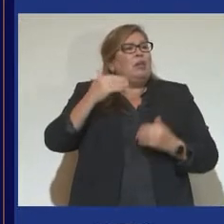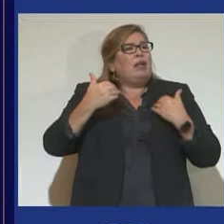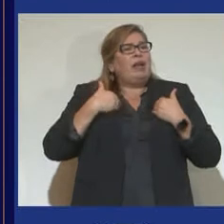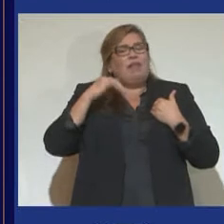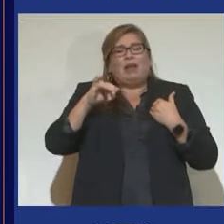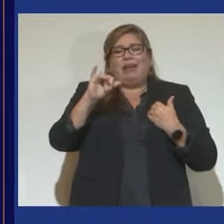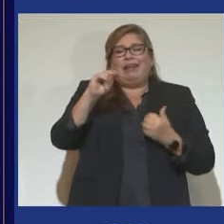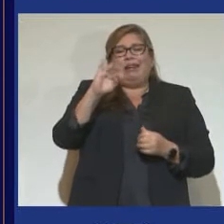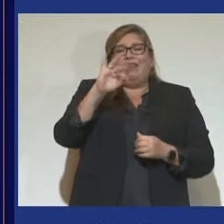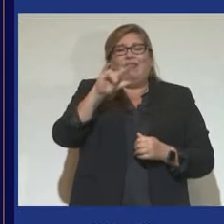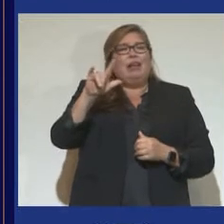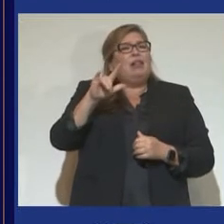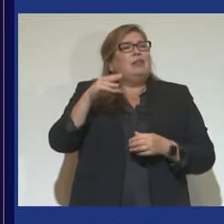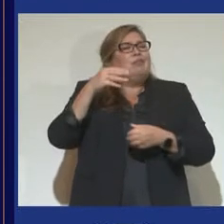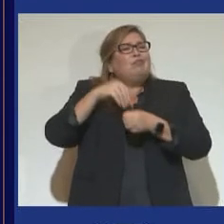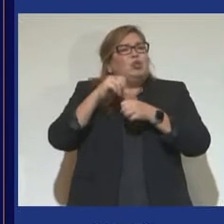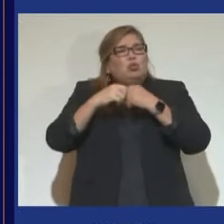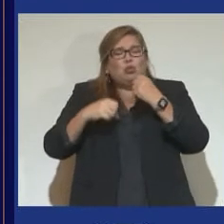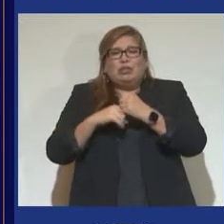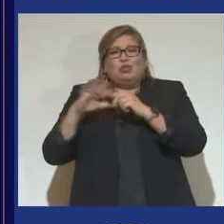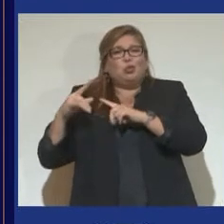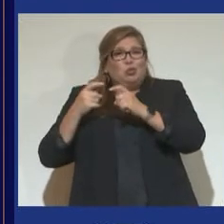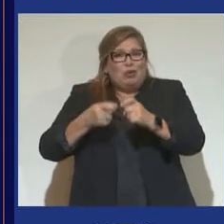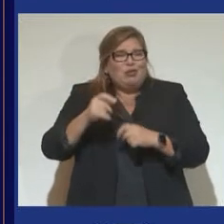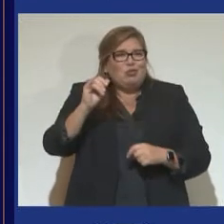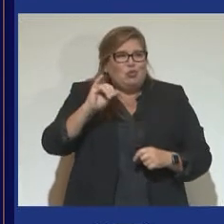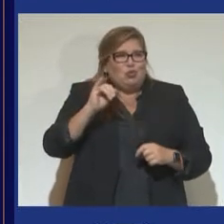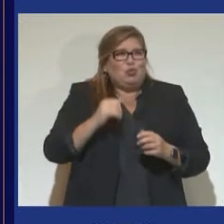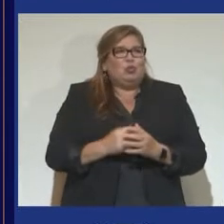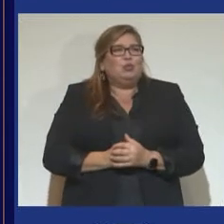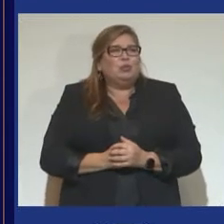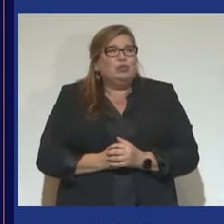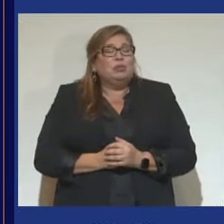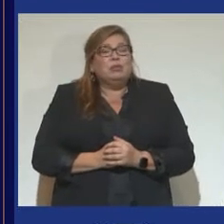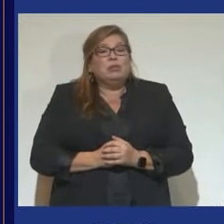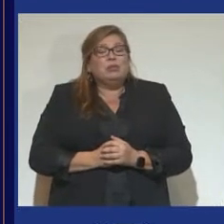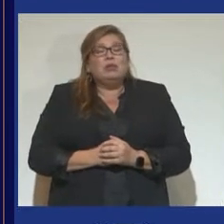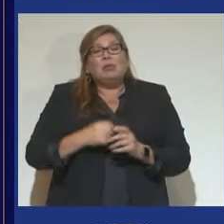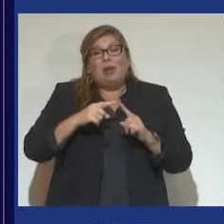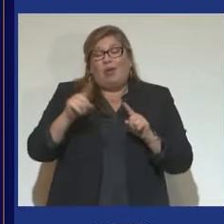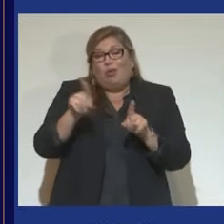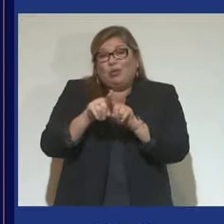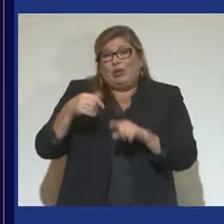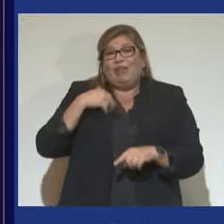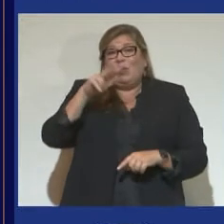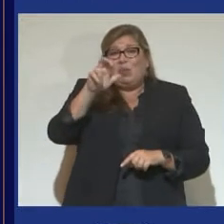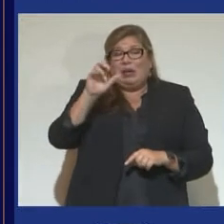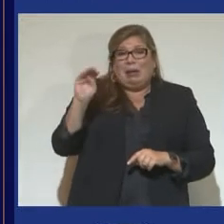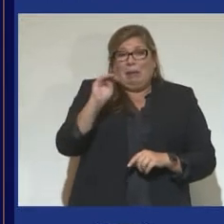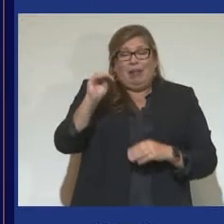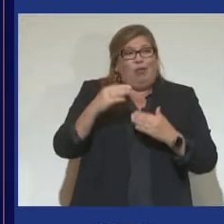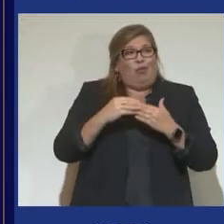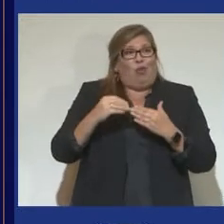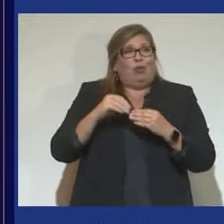año también premios de infraestructura y también esta otra